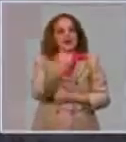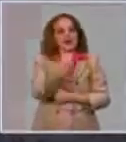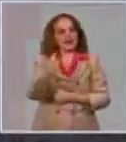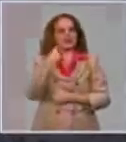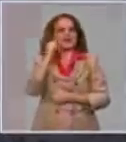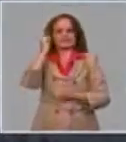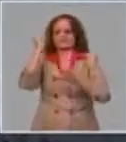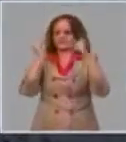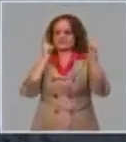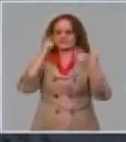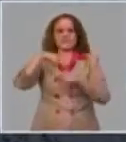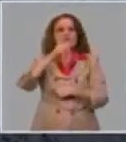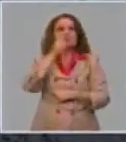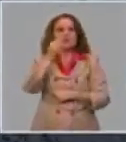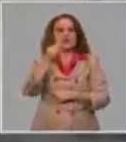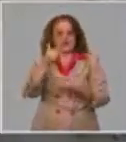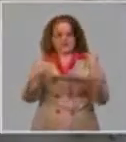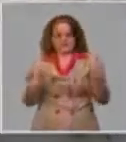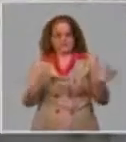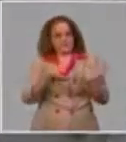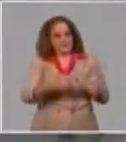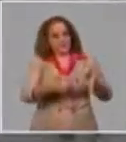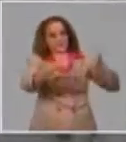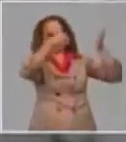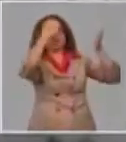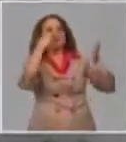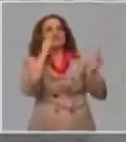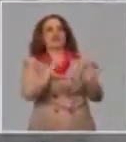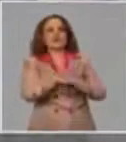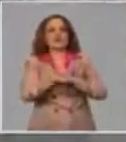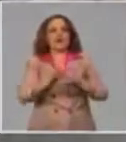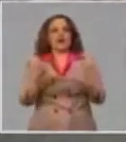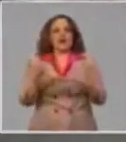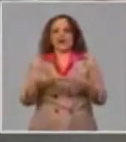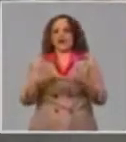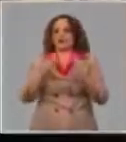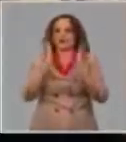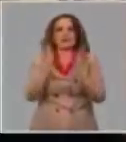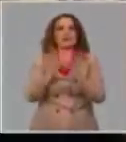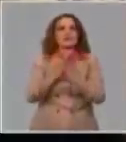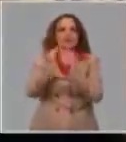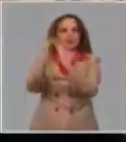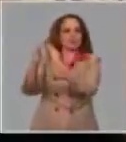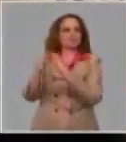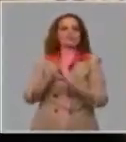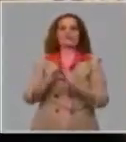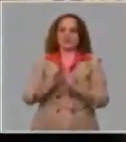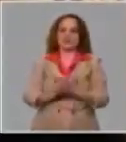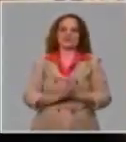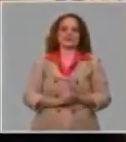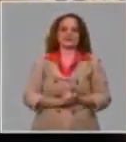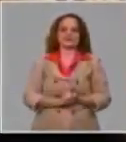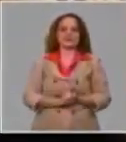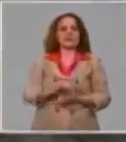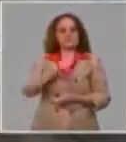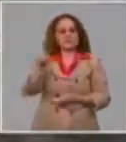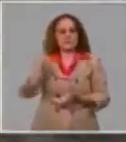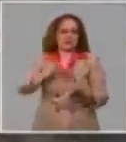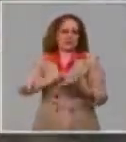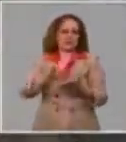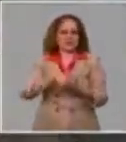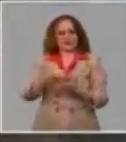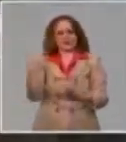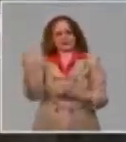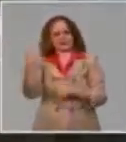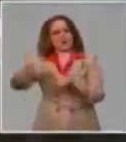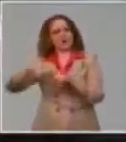de terminación lleguen a completar un módulo que sale gracias a la donación de equipamientos adquiridos por el proyecto Hábitat y otros de